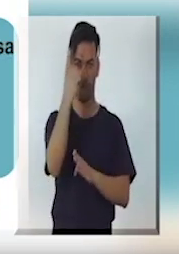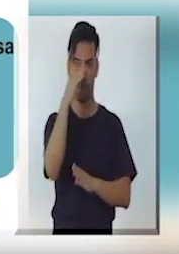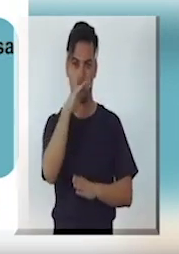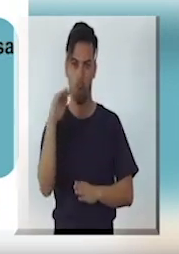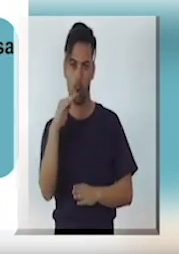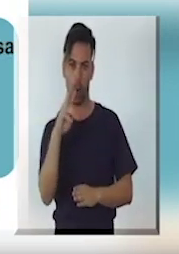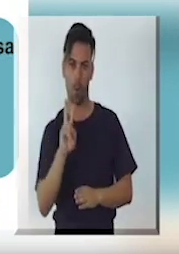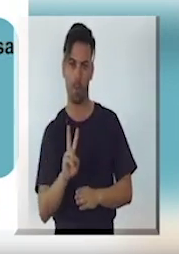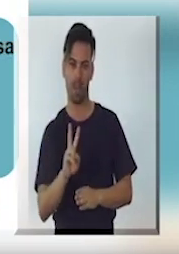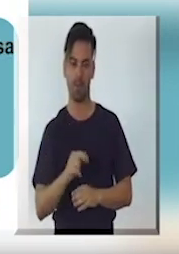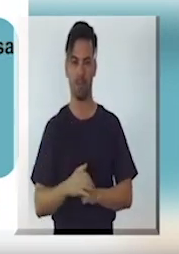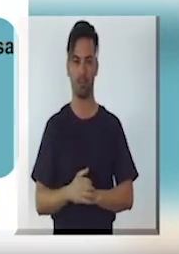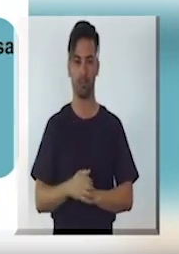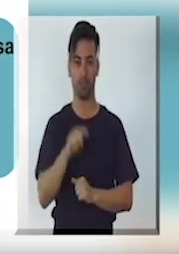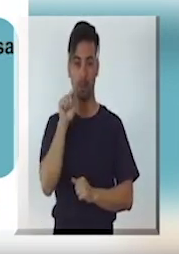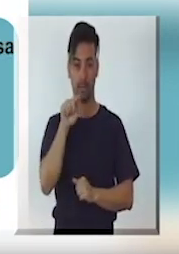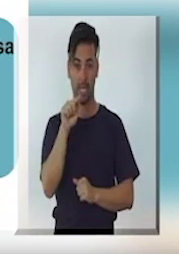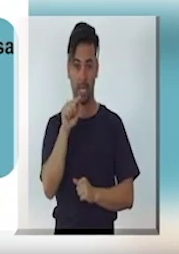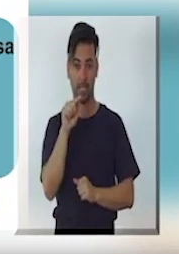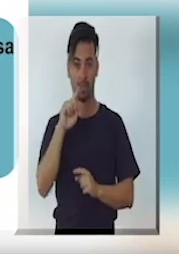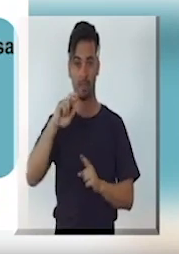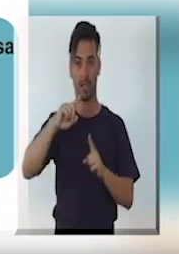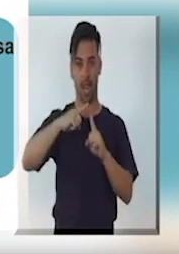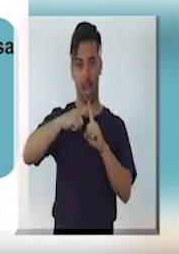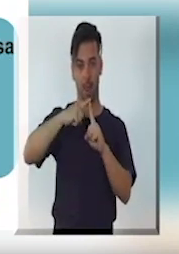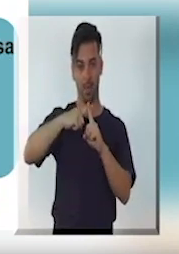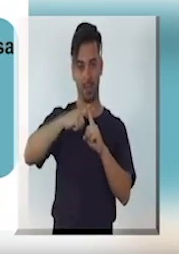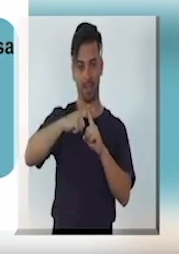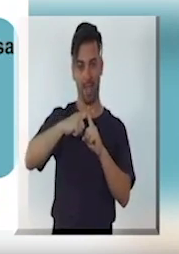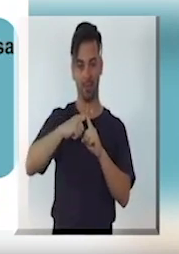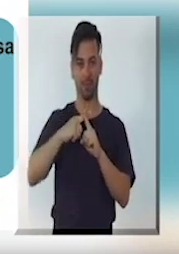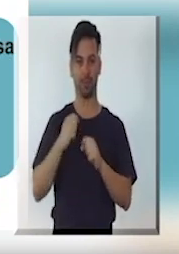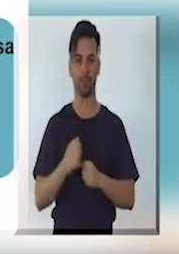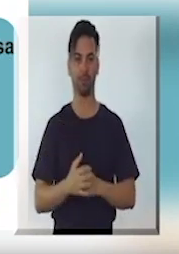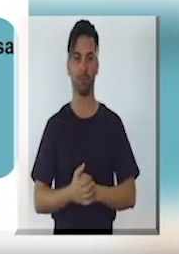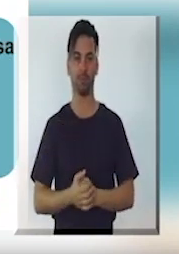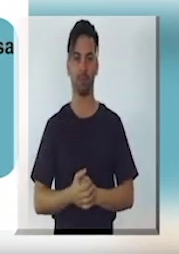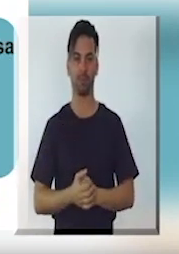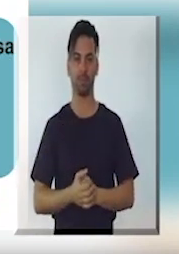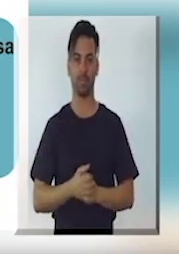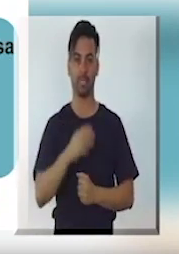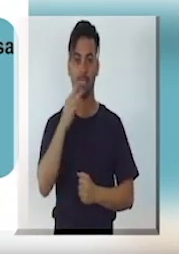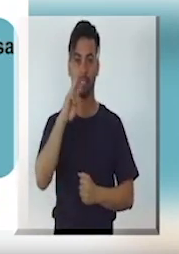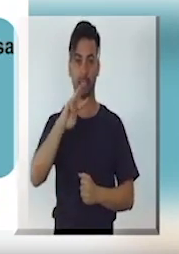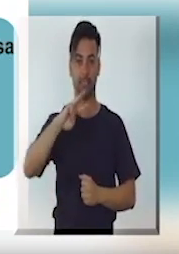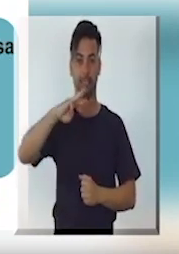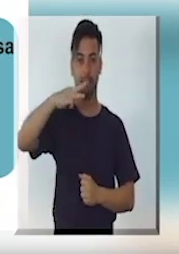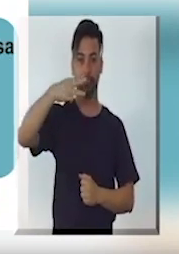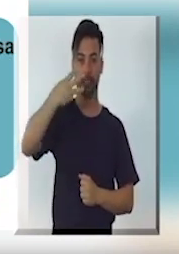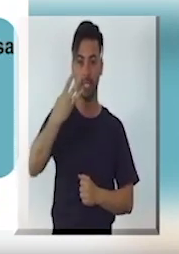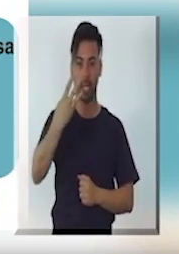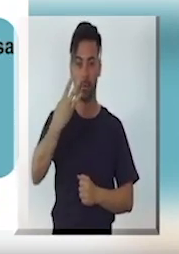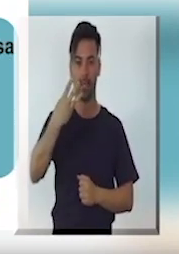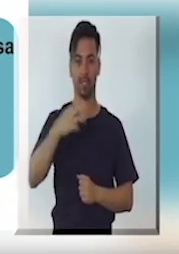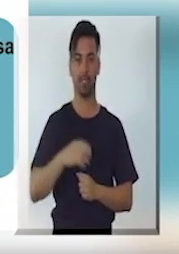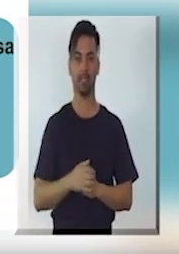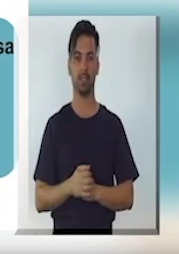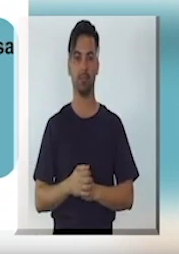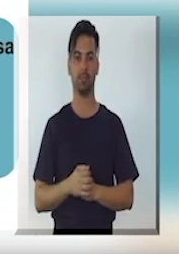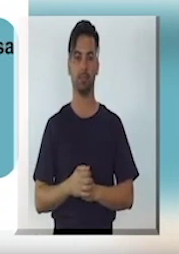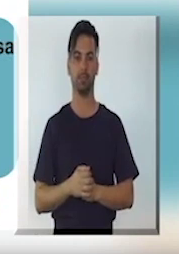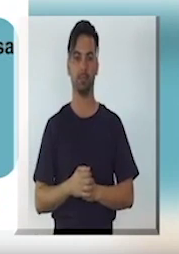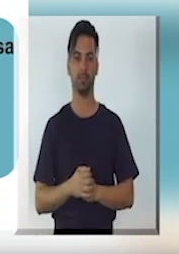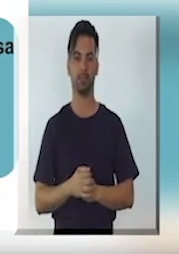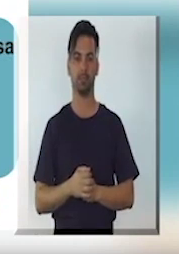eso lo aumentamos. Por eso tenemos el signo positivo de la adición 3 veces su producción. O sea,